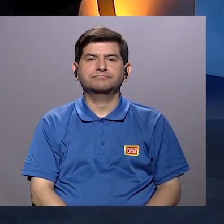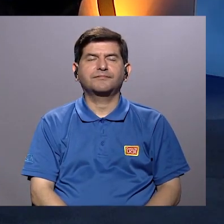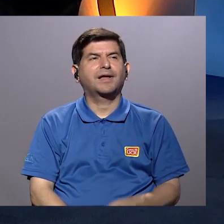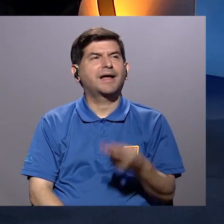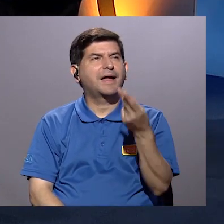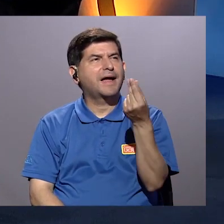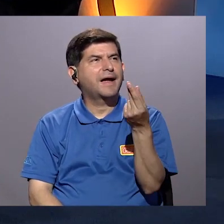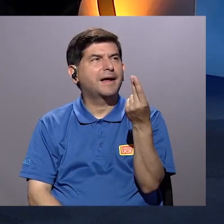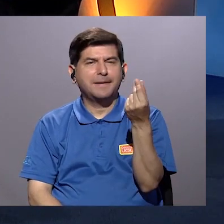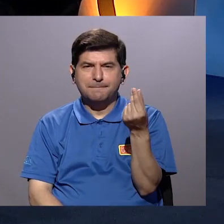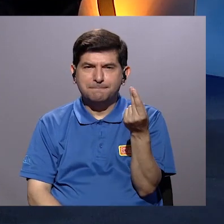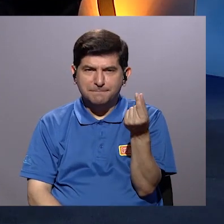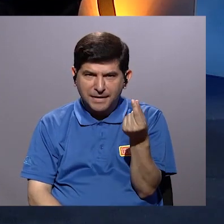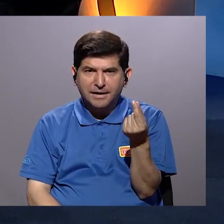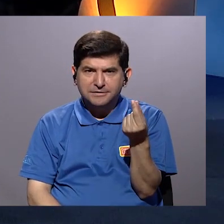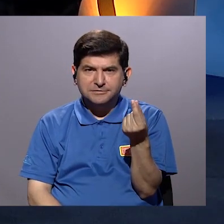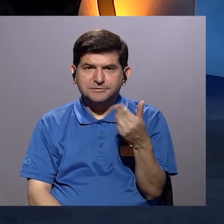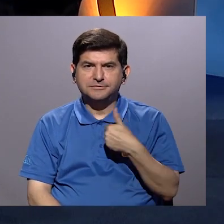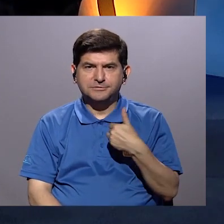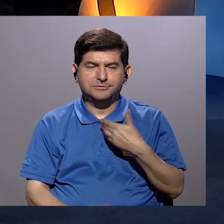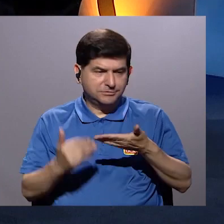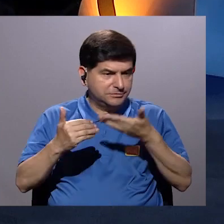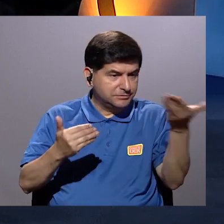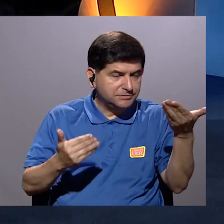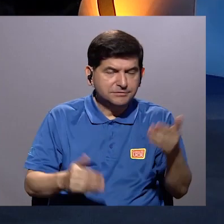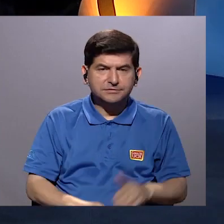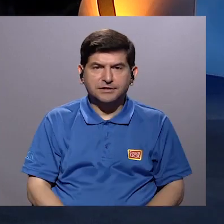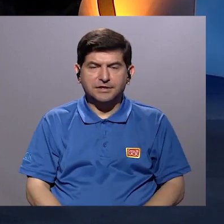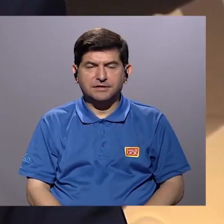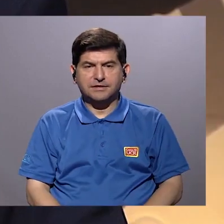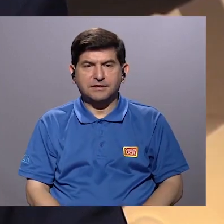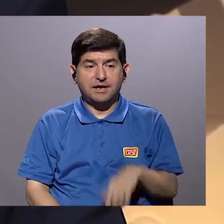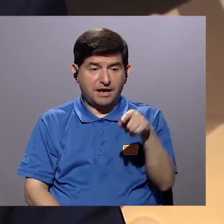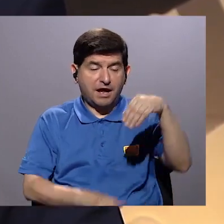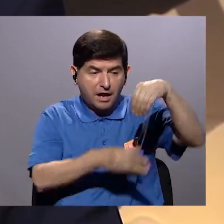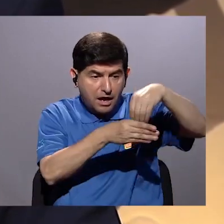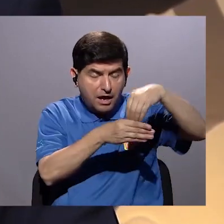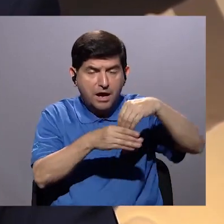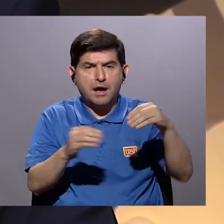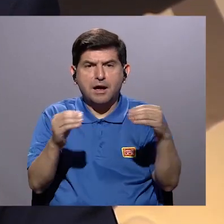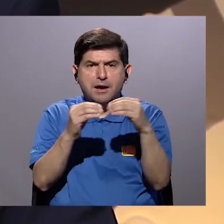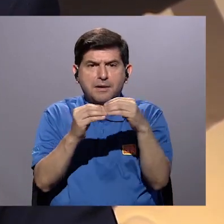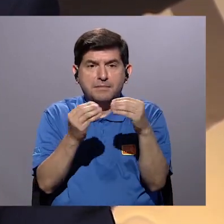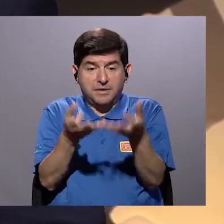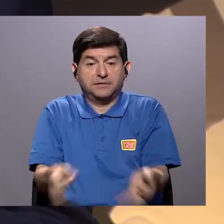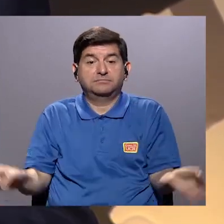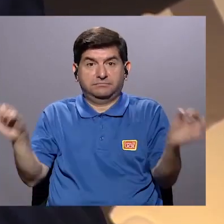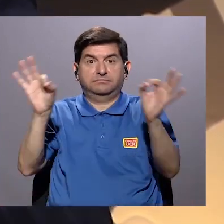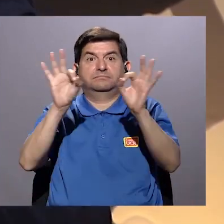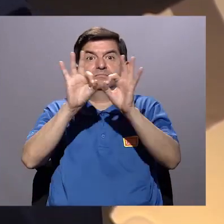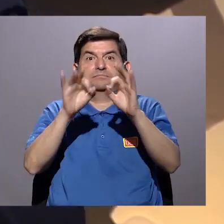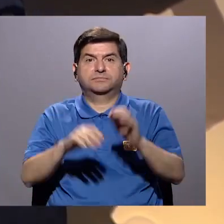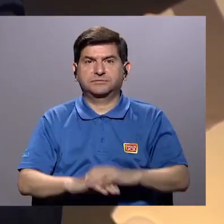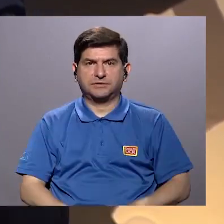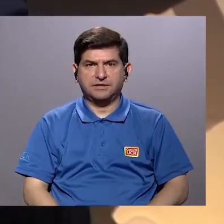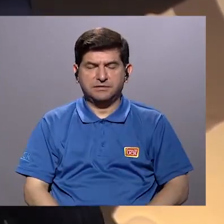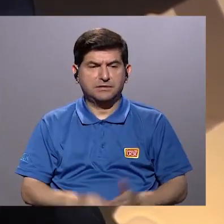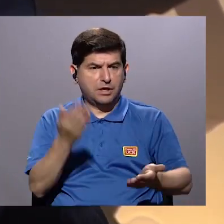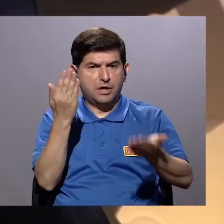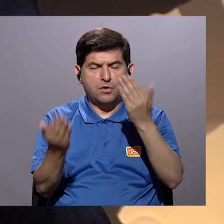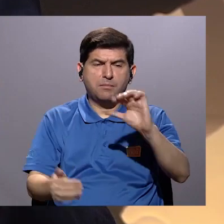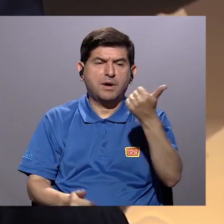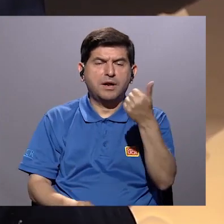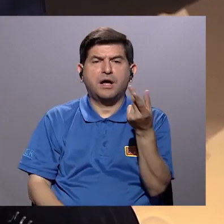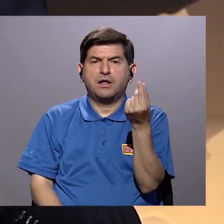precio el precio de los elementos como tal, de las celdas, son los que se están volviendo cada vez más preponderantes en comparación con los